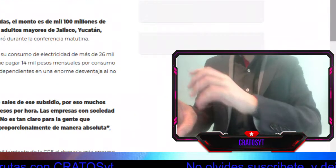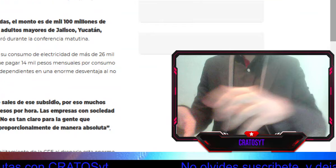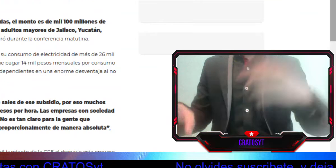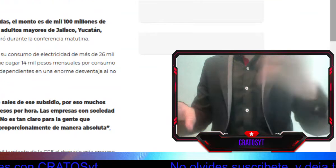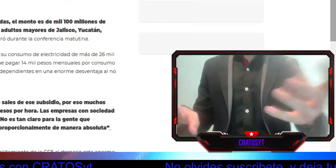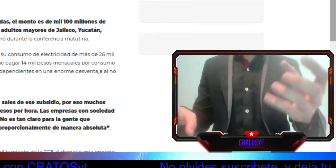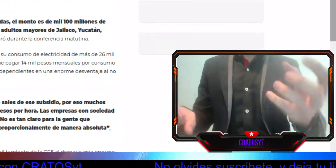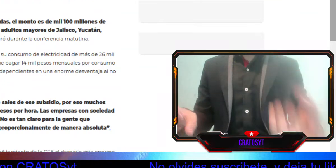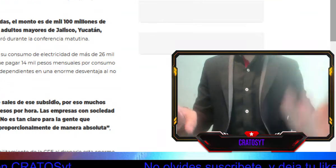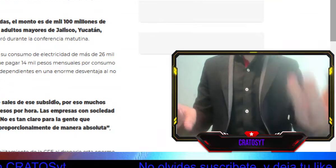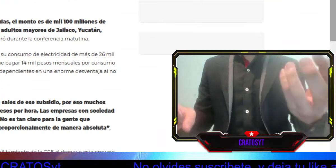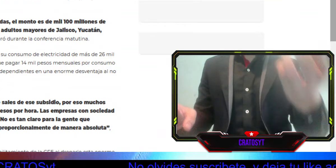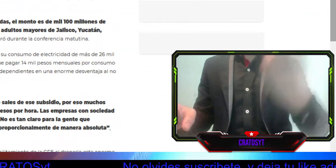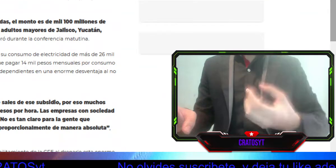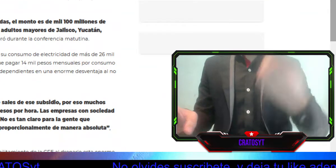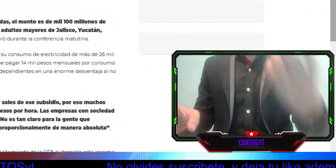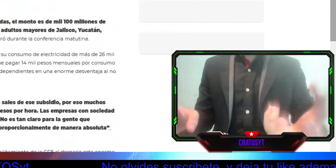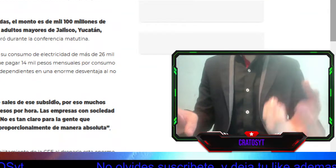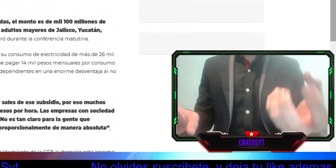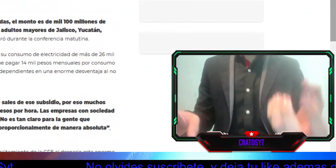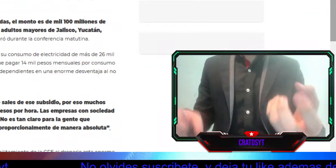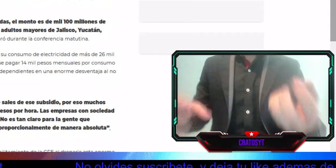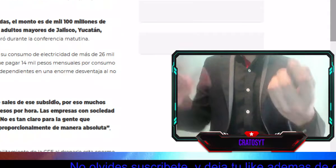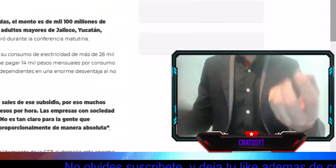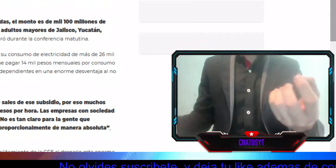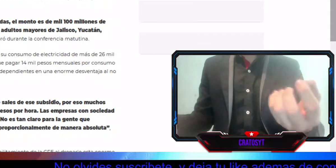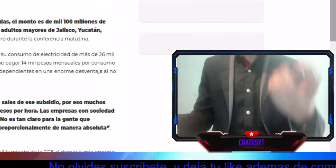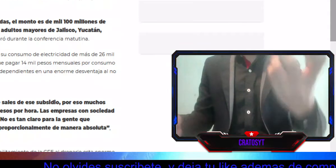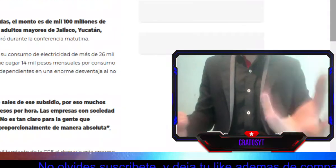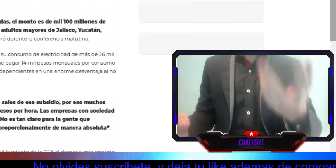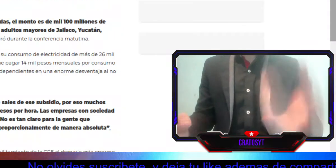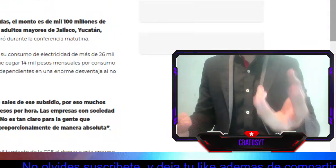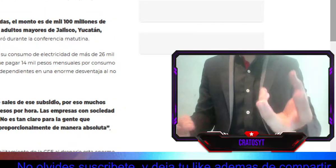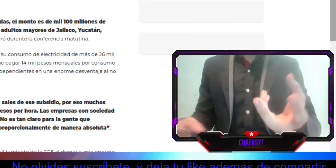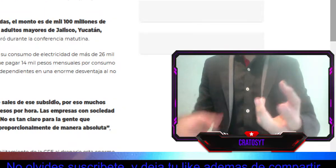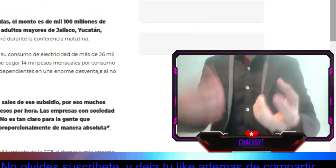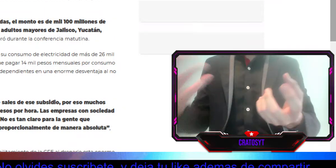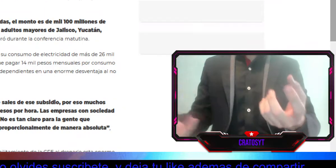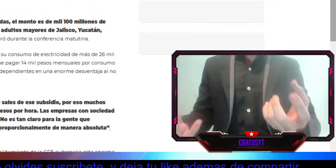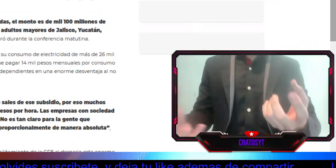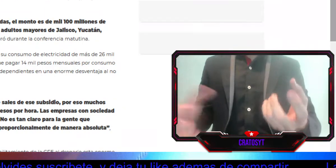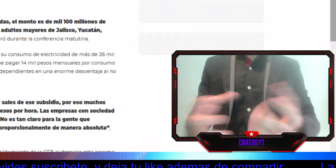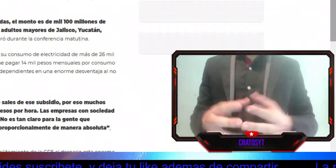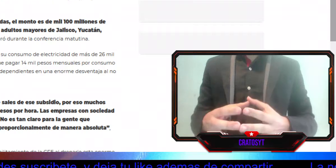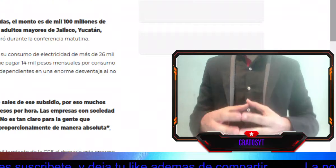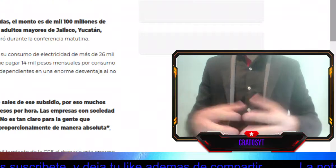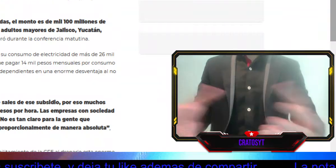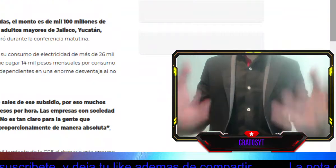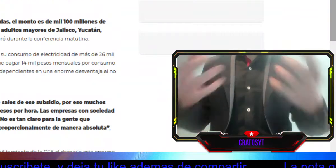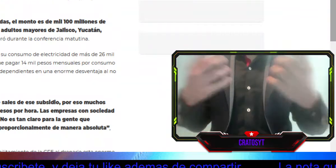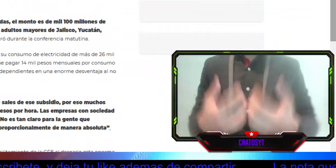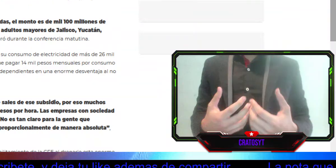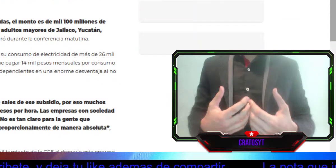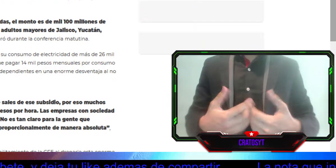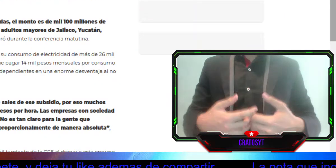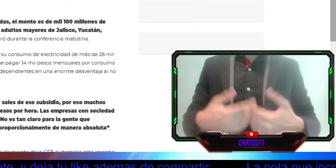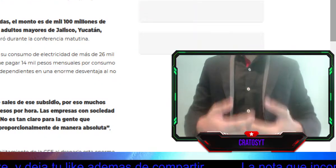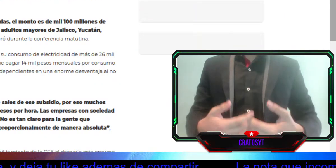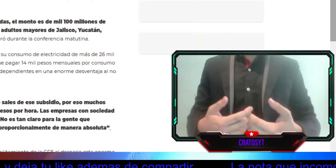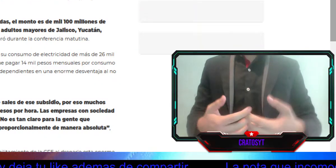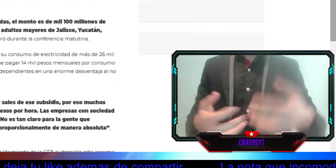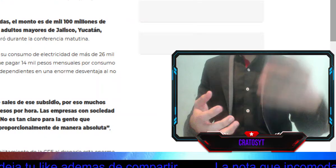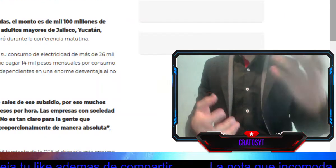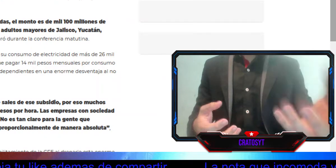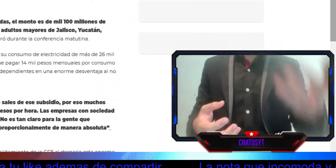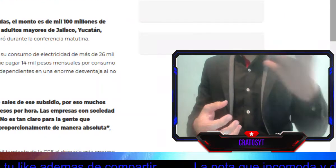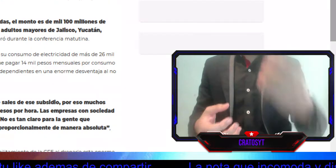privadas. ¿Por qué? Porque nosotros lo estamos subsidiando las pérdidas que se están generando. Por ello, lo que ocurre es que los que nos vemos afectados somos